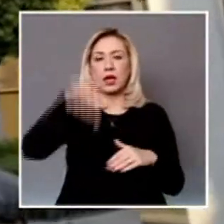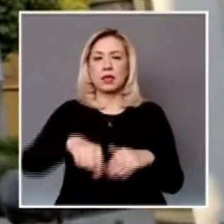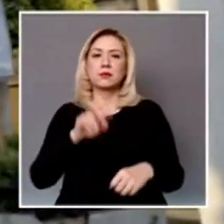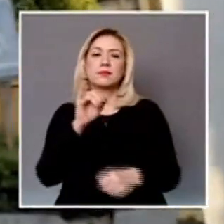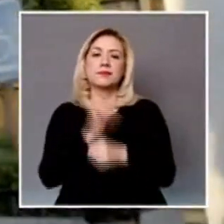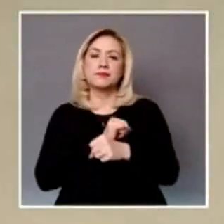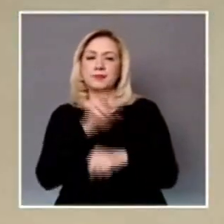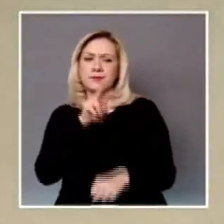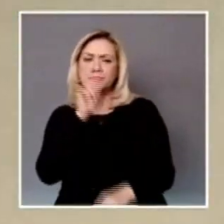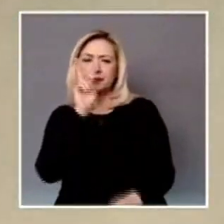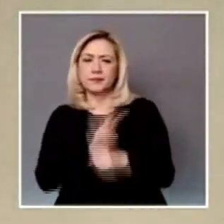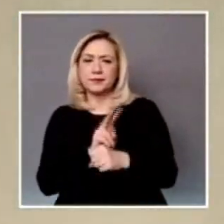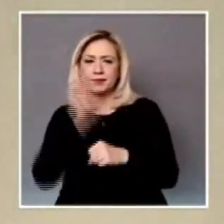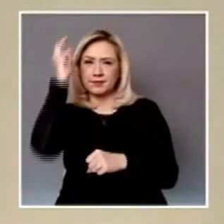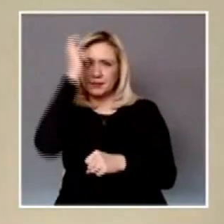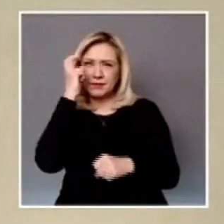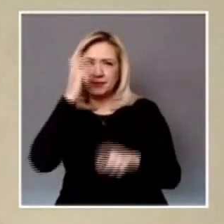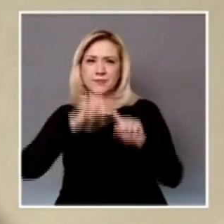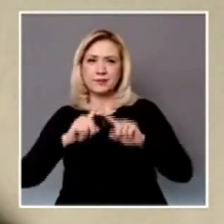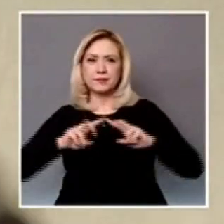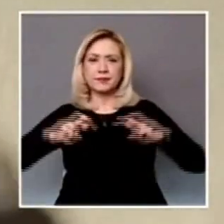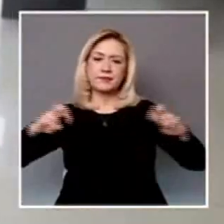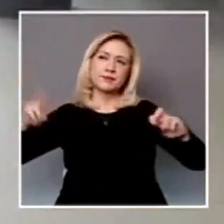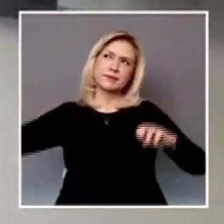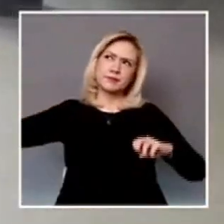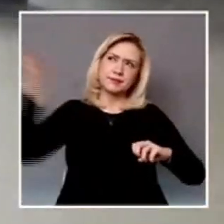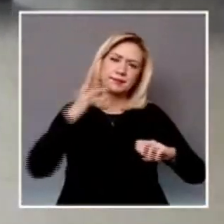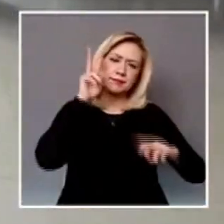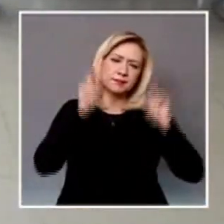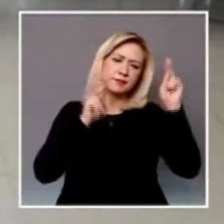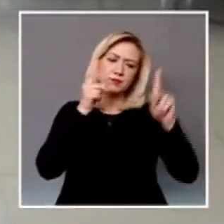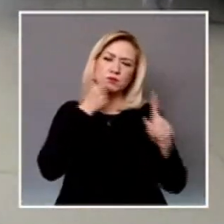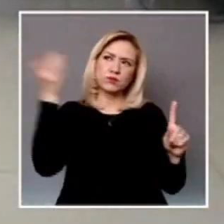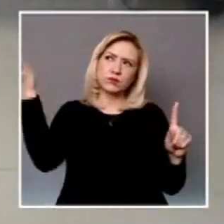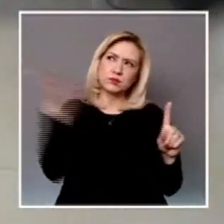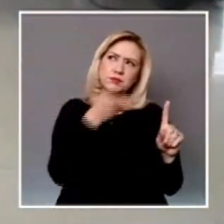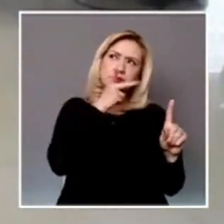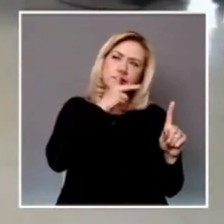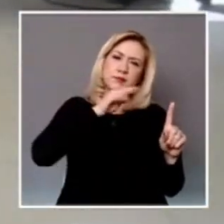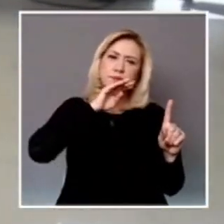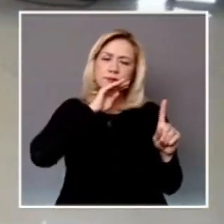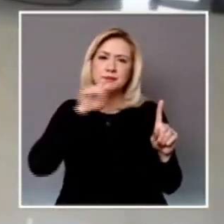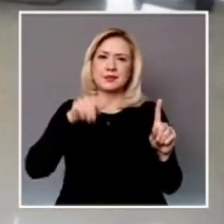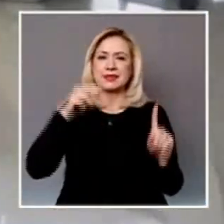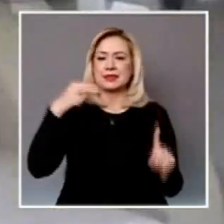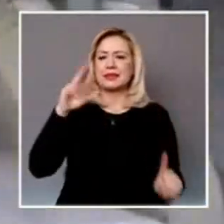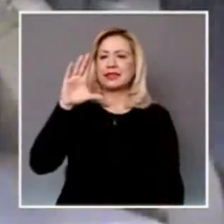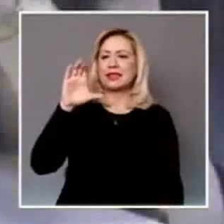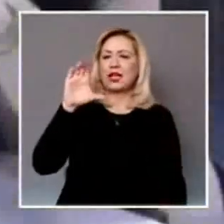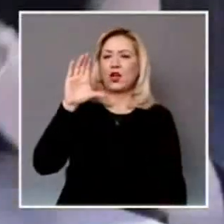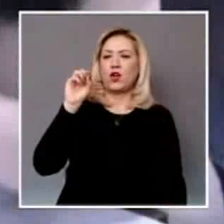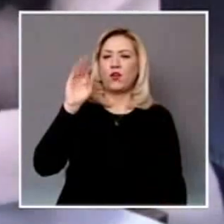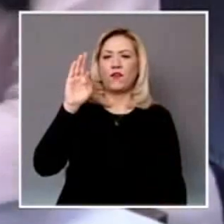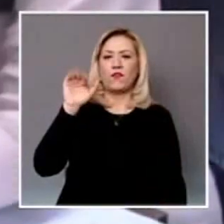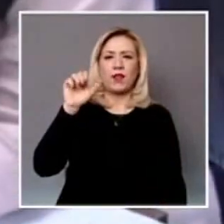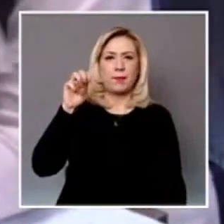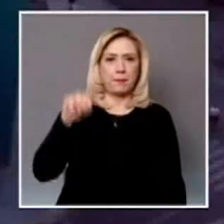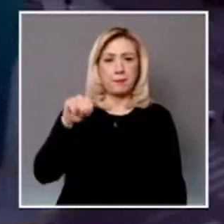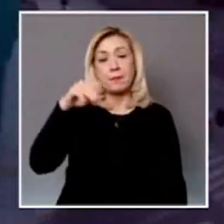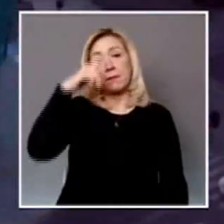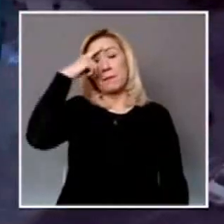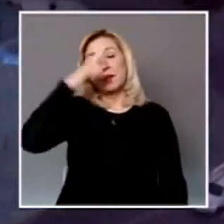construcción de la figura parental para posteriormente fomentar la revinculación familiar. Dirigida a trabajadores